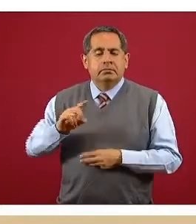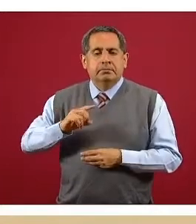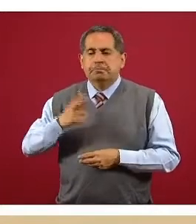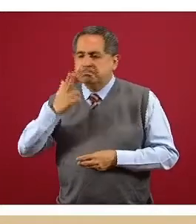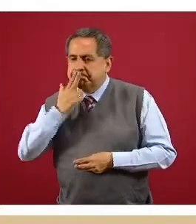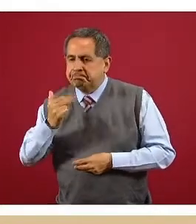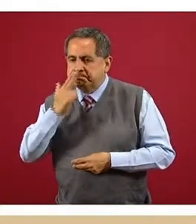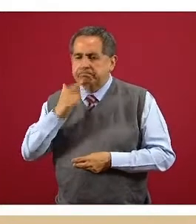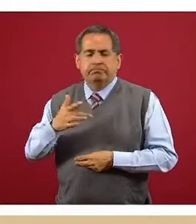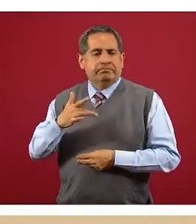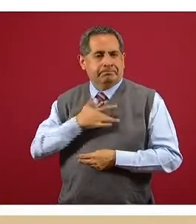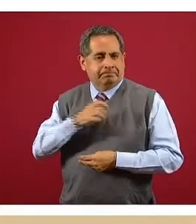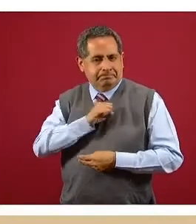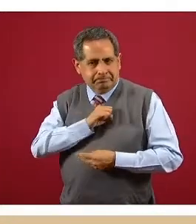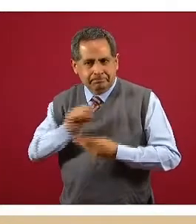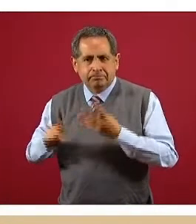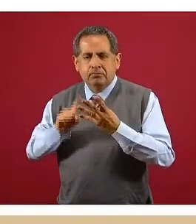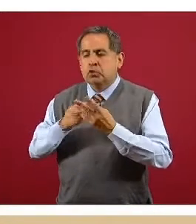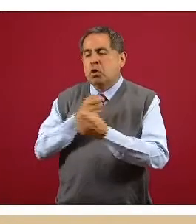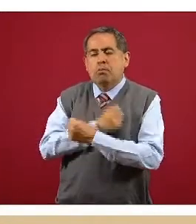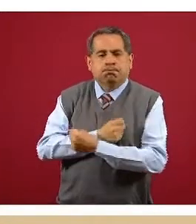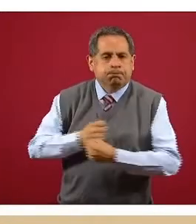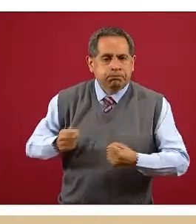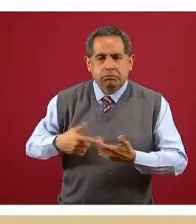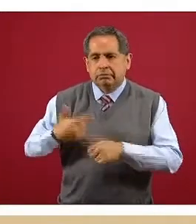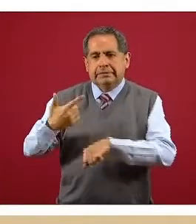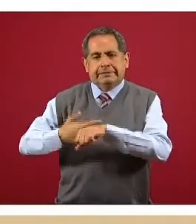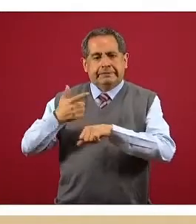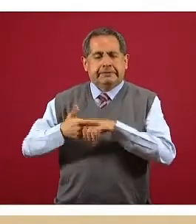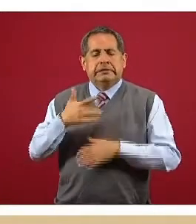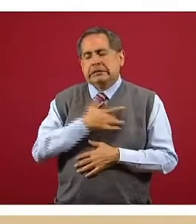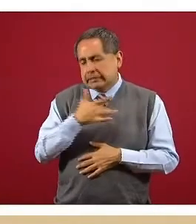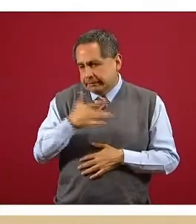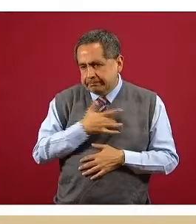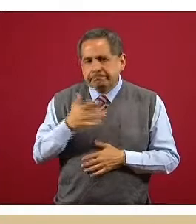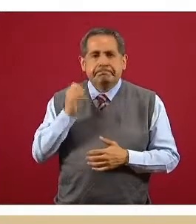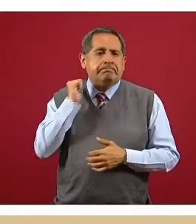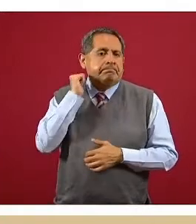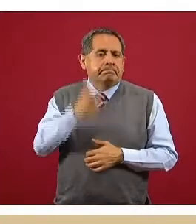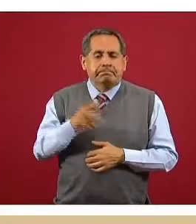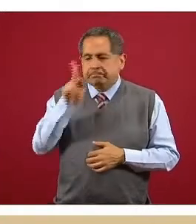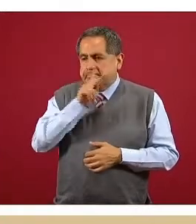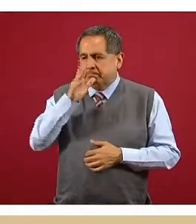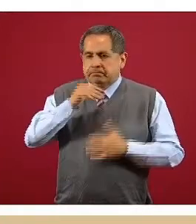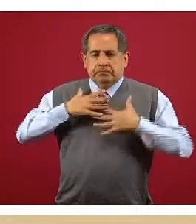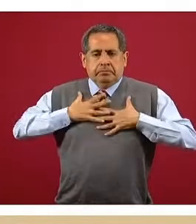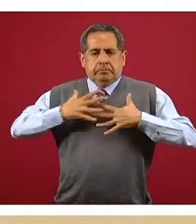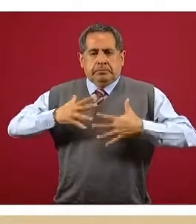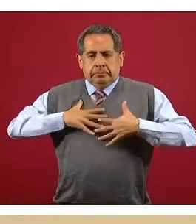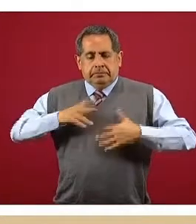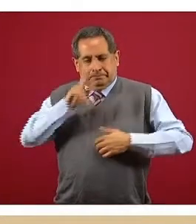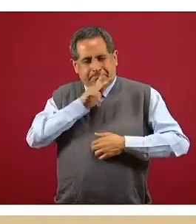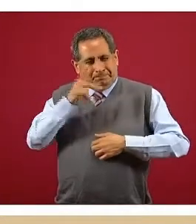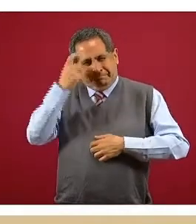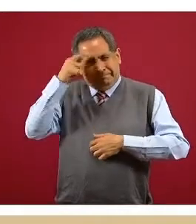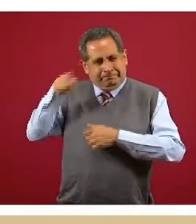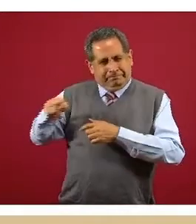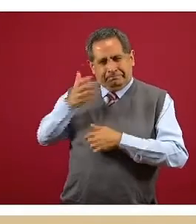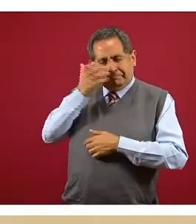diabetes, hipertensión, obesidad, enfermedades cardíacas y respiratorias, enfermedad pulmonar obstructiva